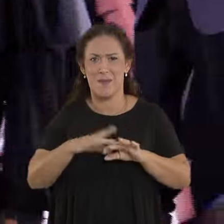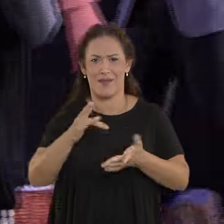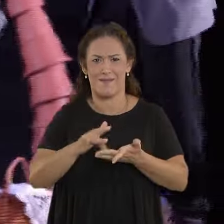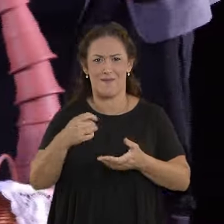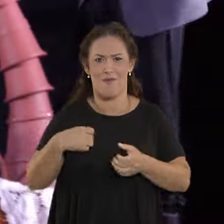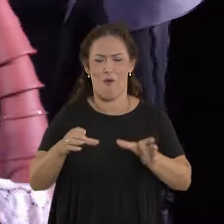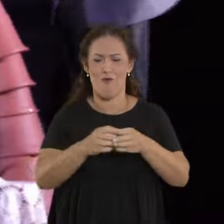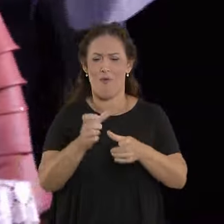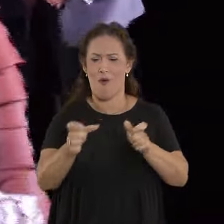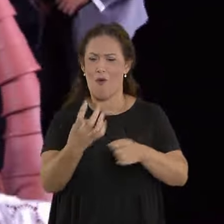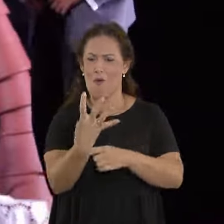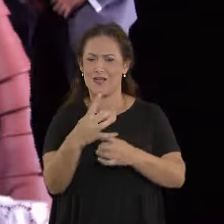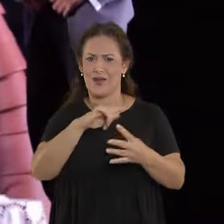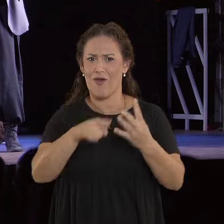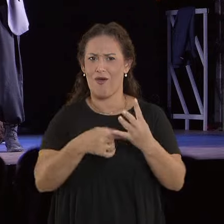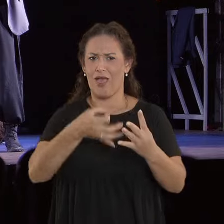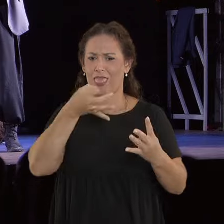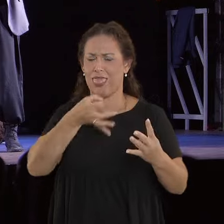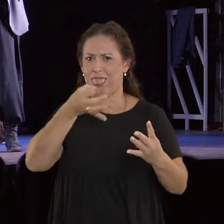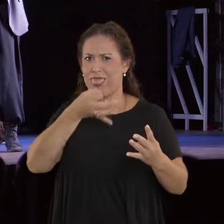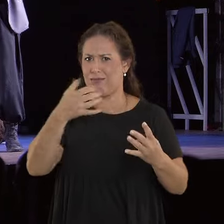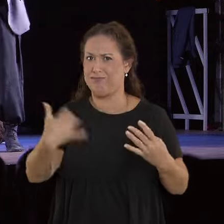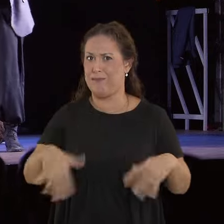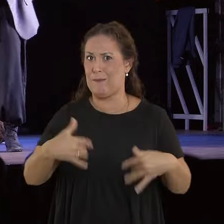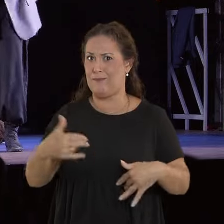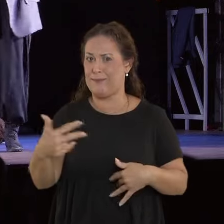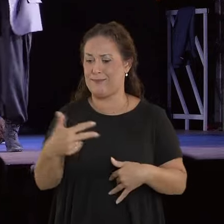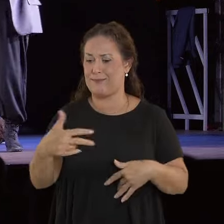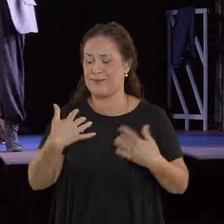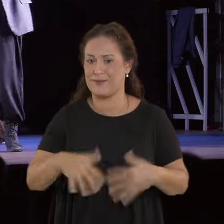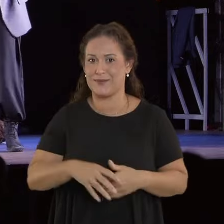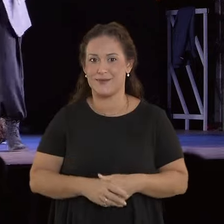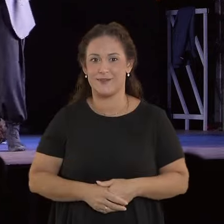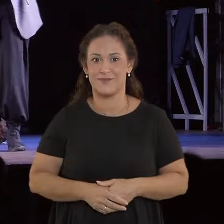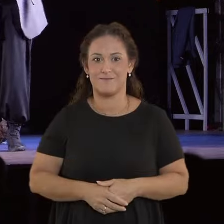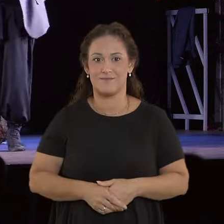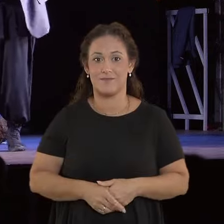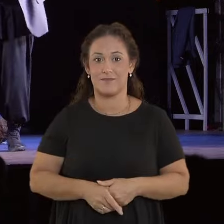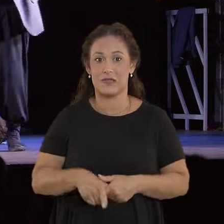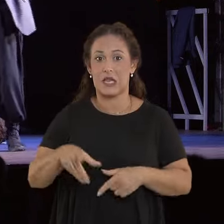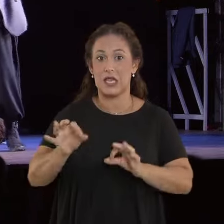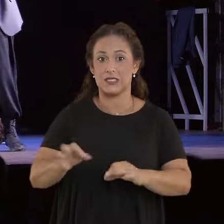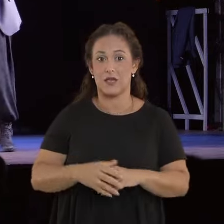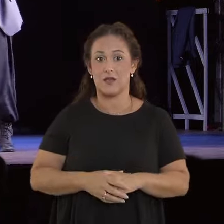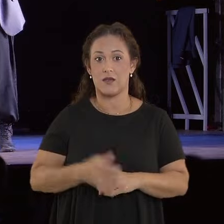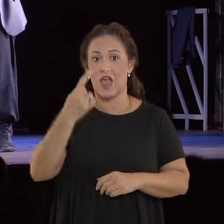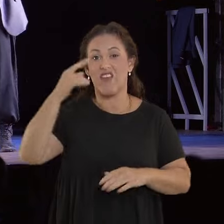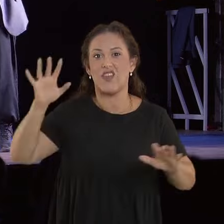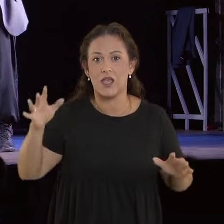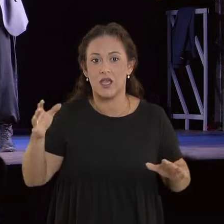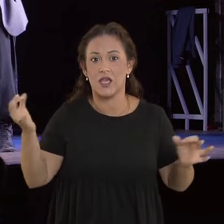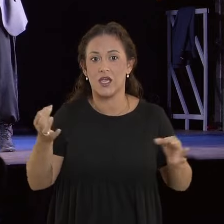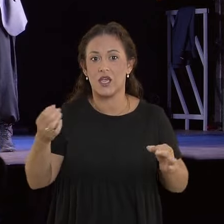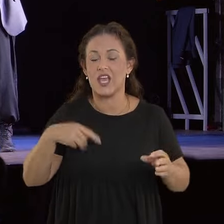las ocurrencias de este cuarteto. ¿De qué vamos a vivir si no? ¡Bravo! ¡Ahí está! ¡Ahí está! Espera. ¿De qué vamos a vivir